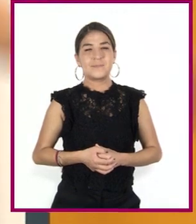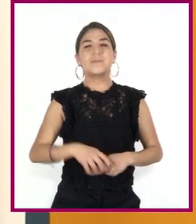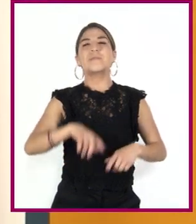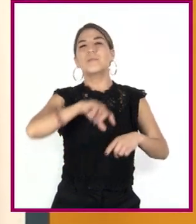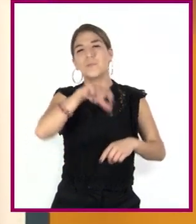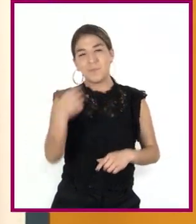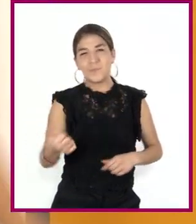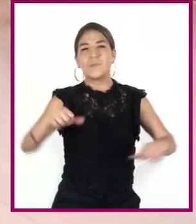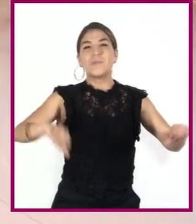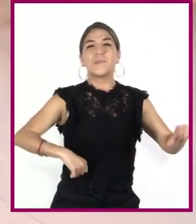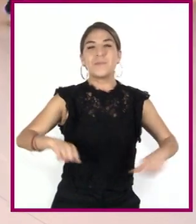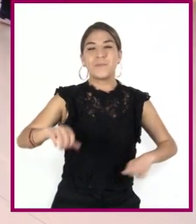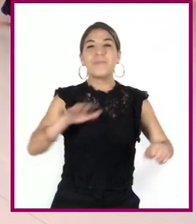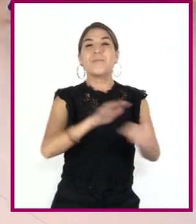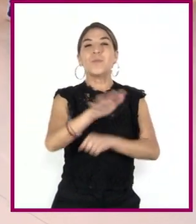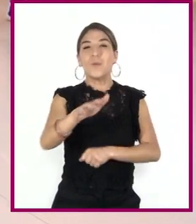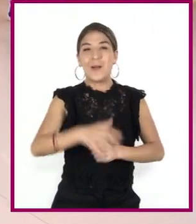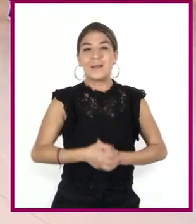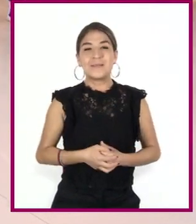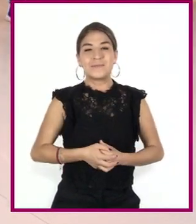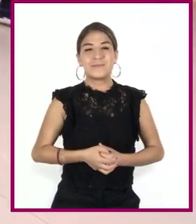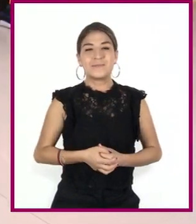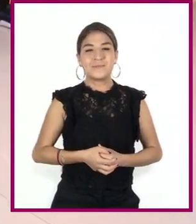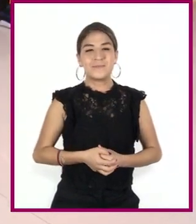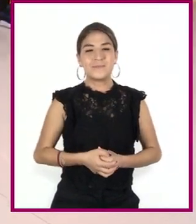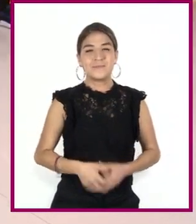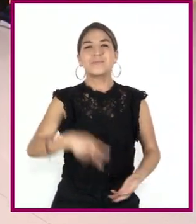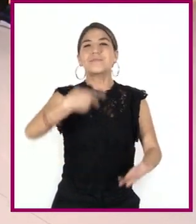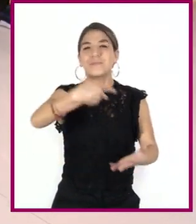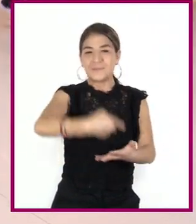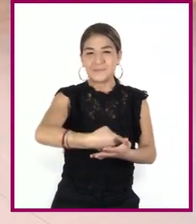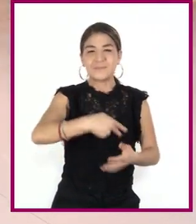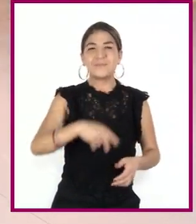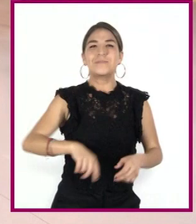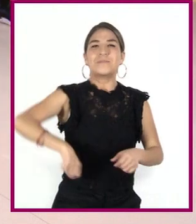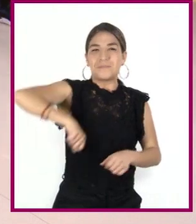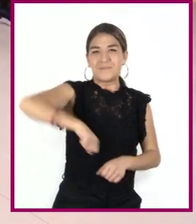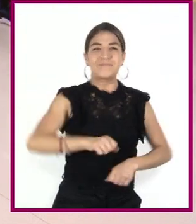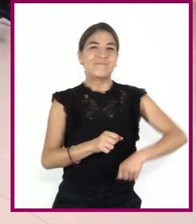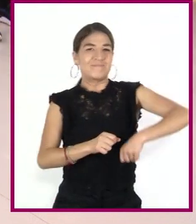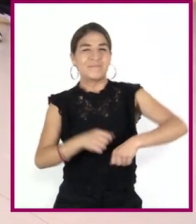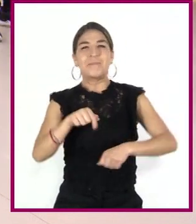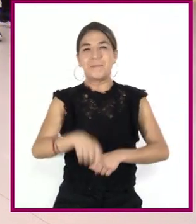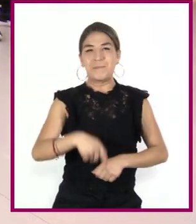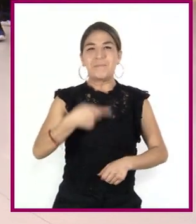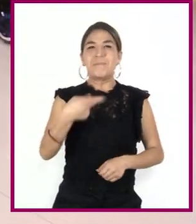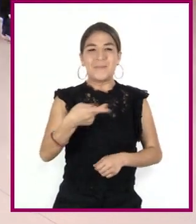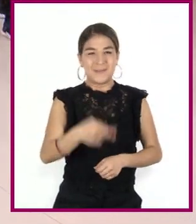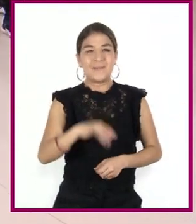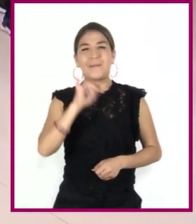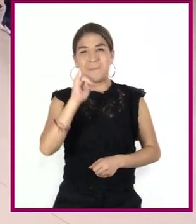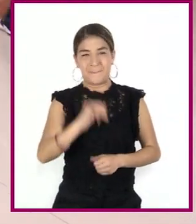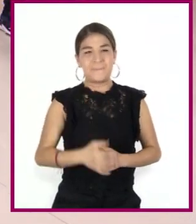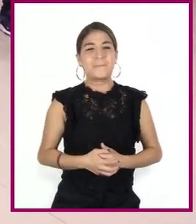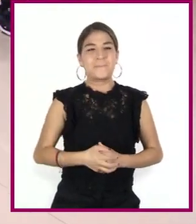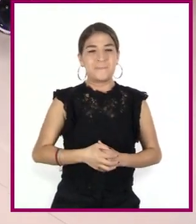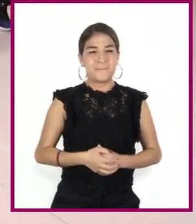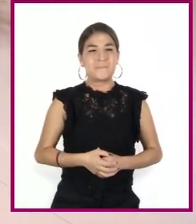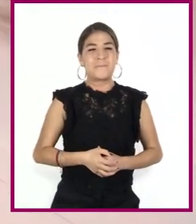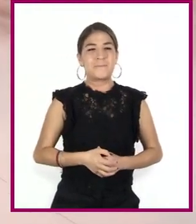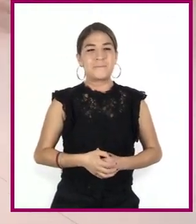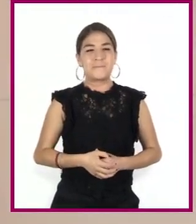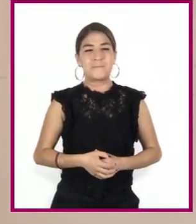Siguiente ejercicio, ¿cuál era? Plancha lateral. Vamos, plancha con la flexión